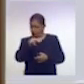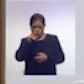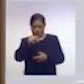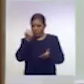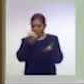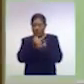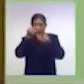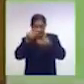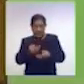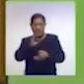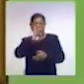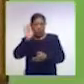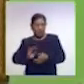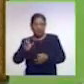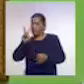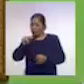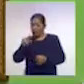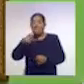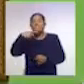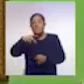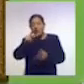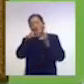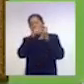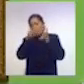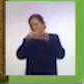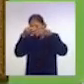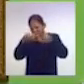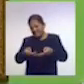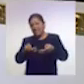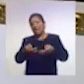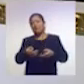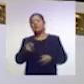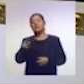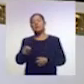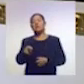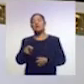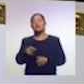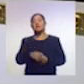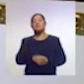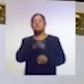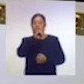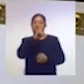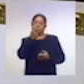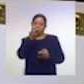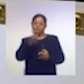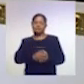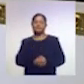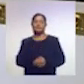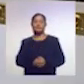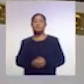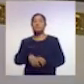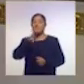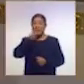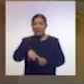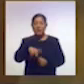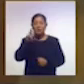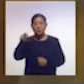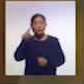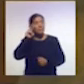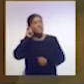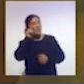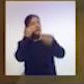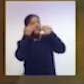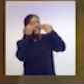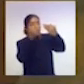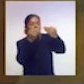autor barroco español, pero sí es una copia fiel de esta pieza. Y la verdad, te enamoras de lo que